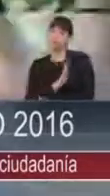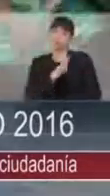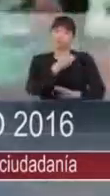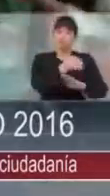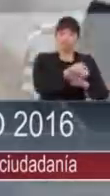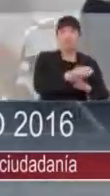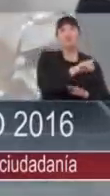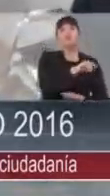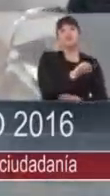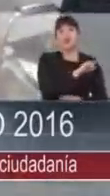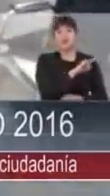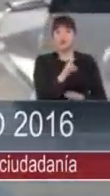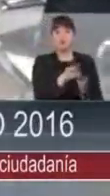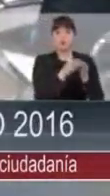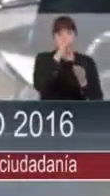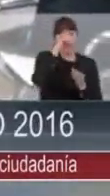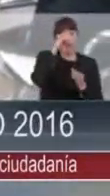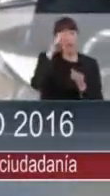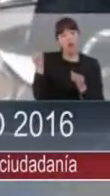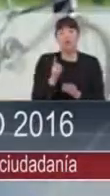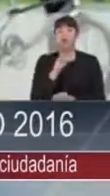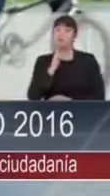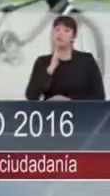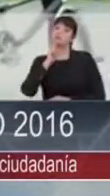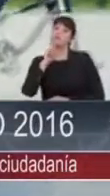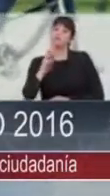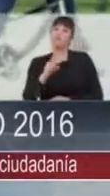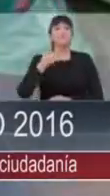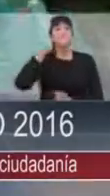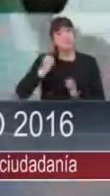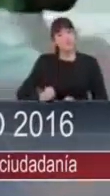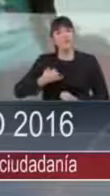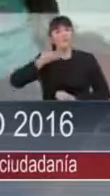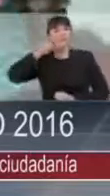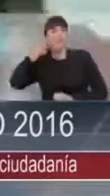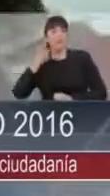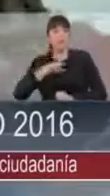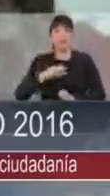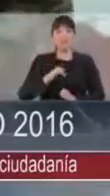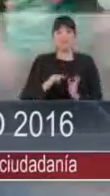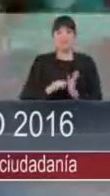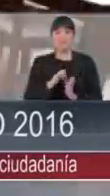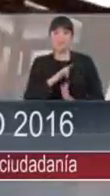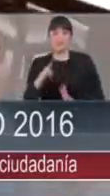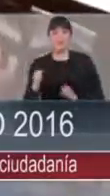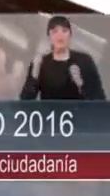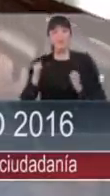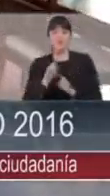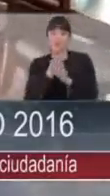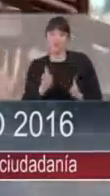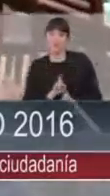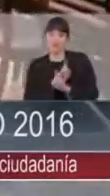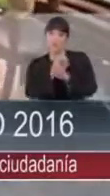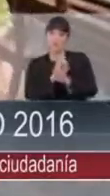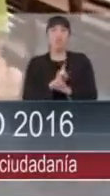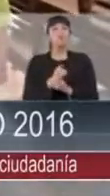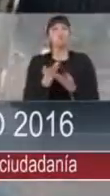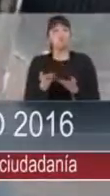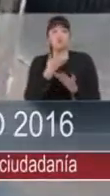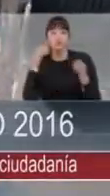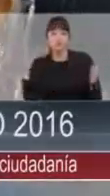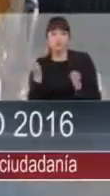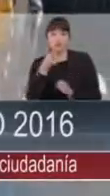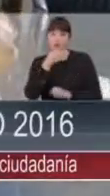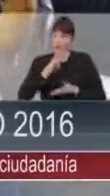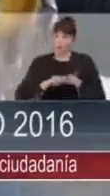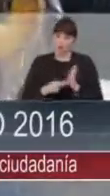la presidenta Bachelet y que está dividida básicamente en tres etapas: prevención, reconocimiento de síntomas graves y buen uso de la